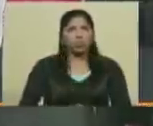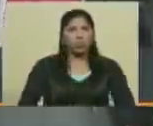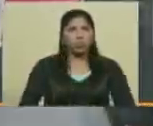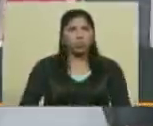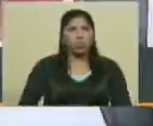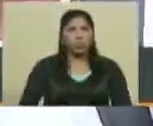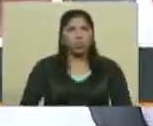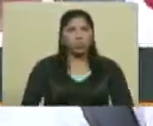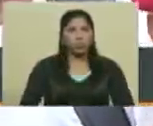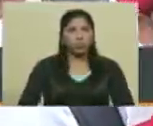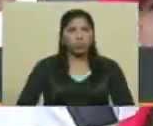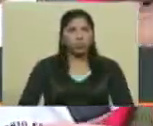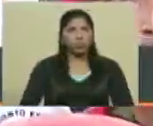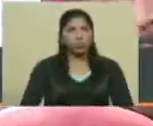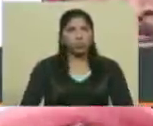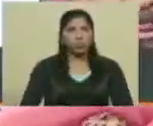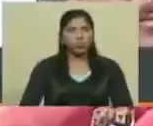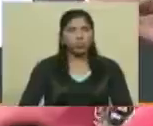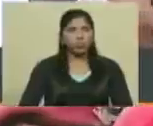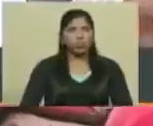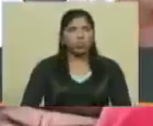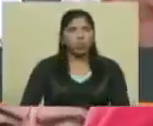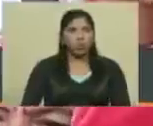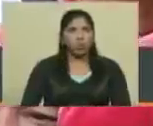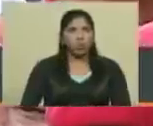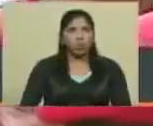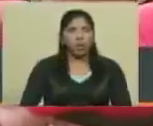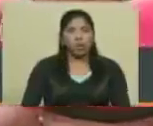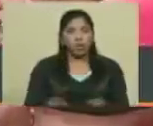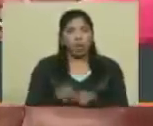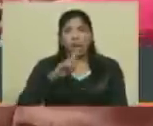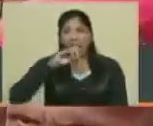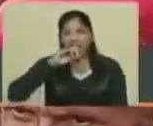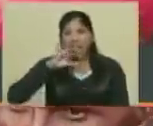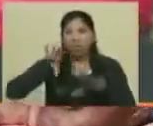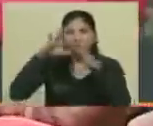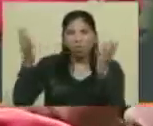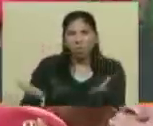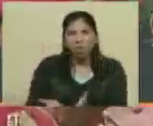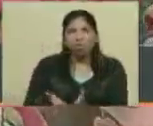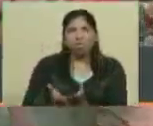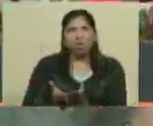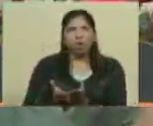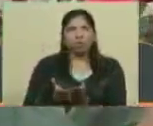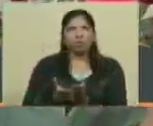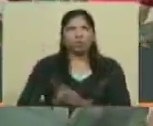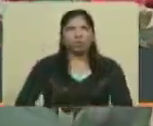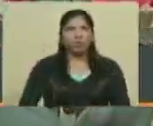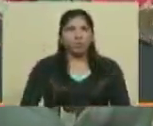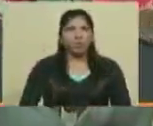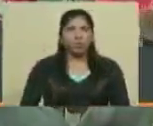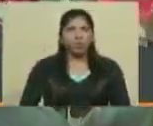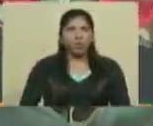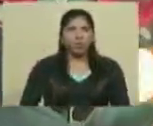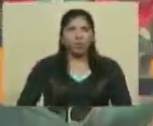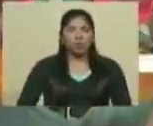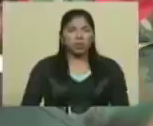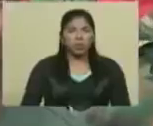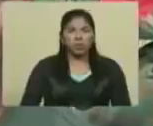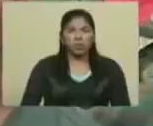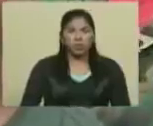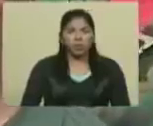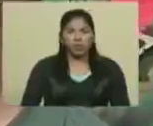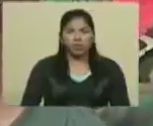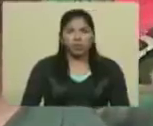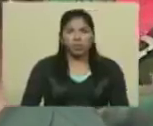formidable, envidiada por el mundo entero, envidiada por otros países, y